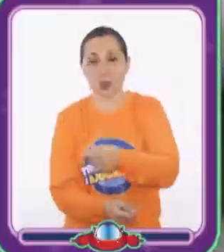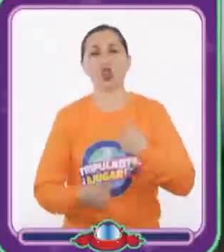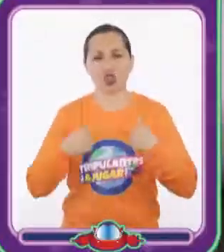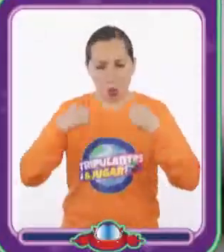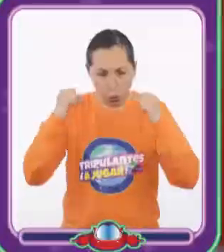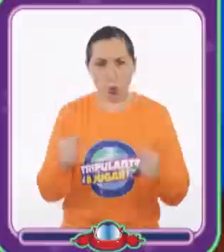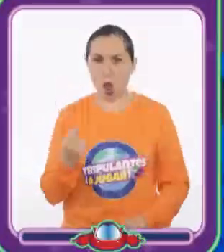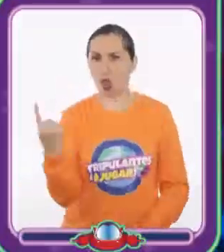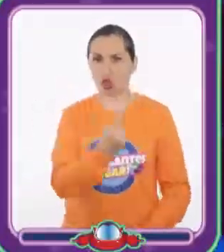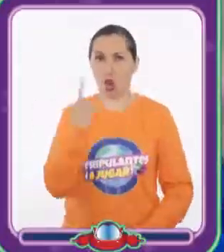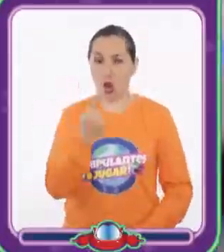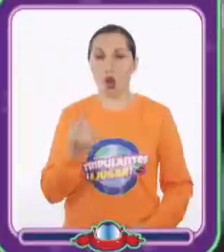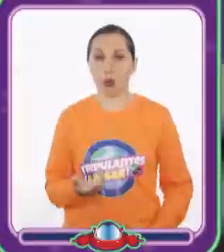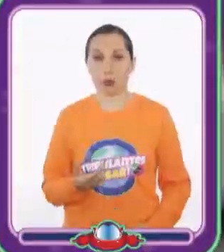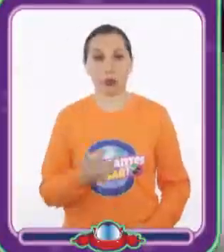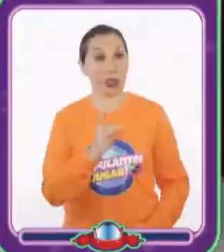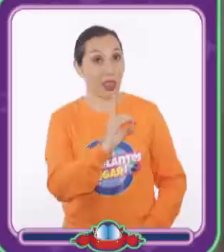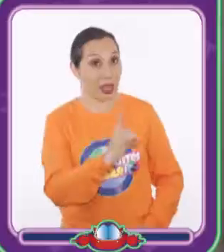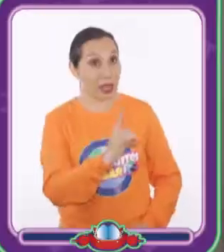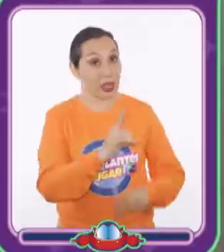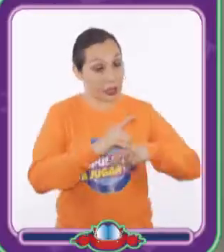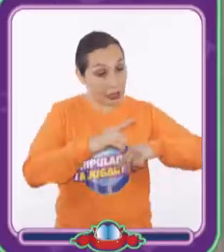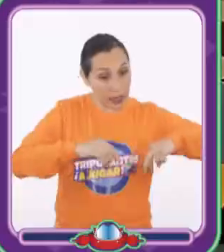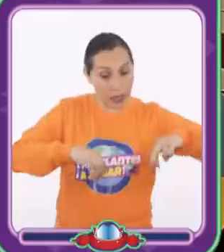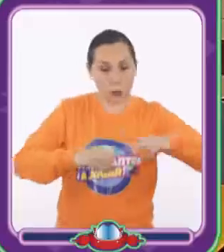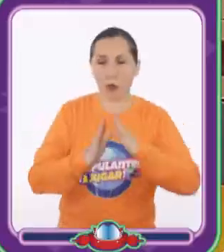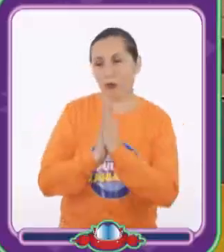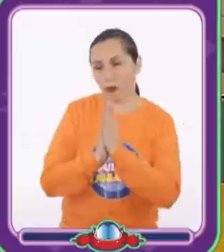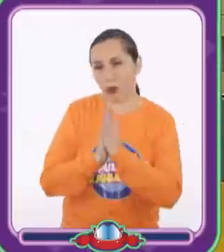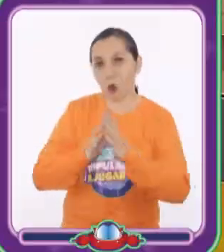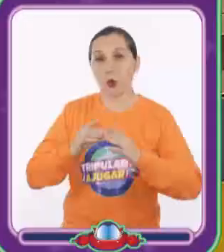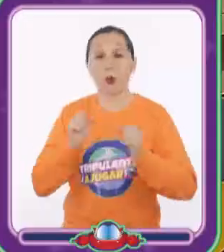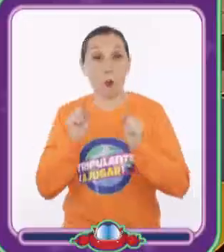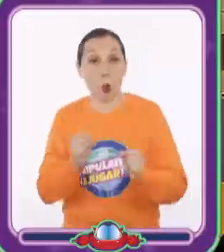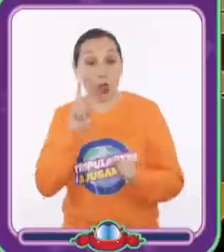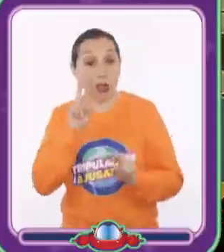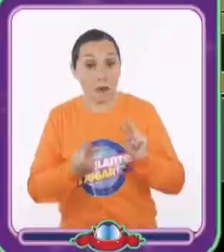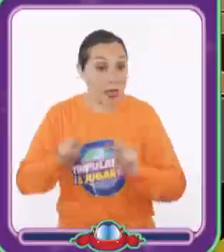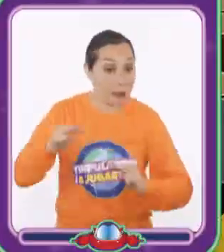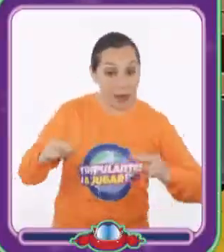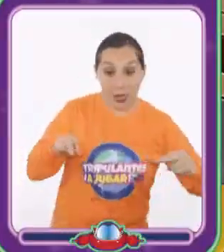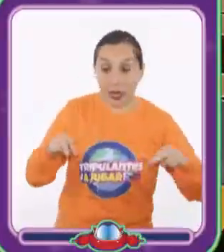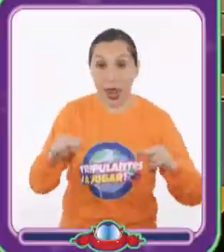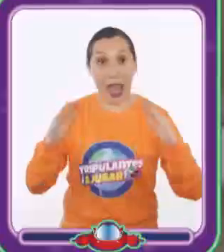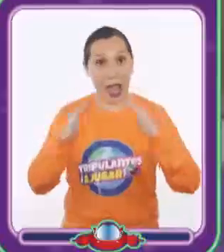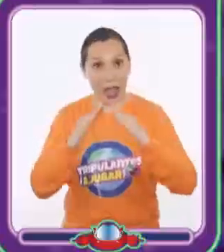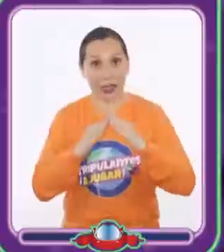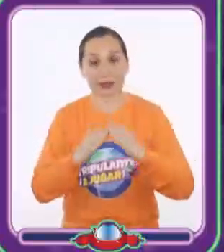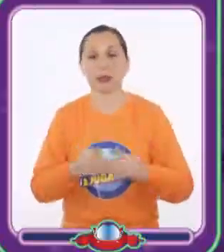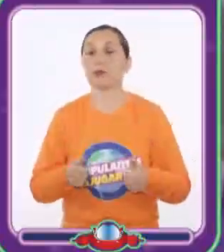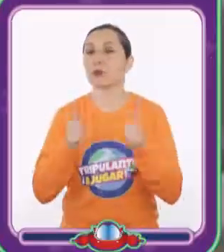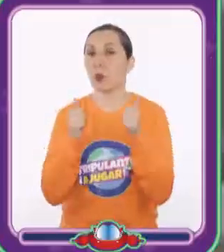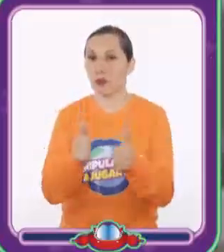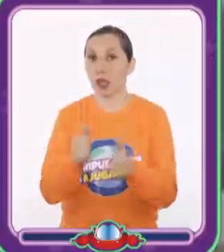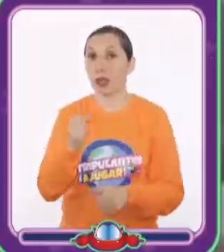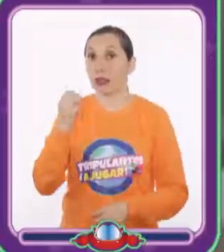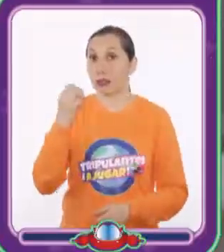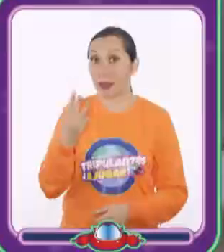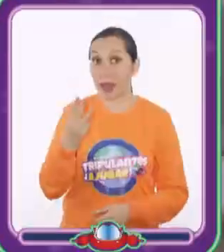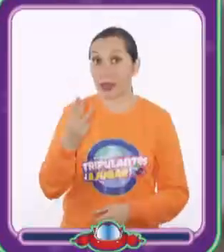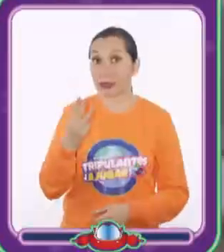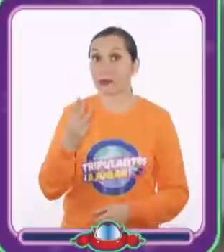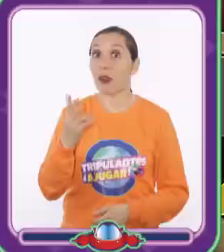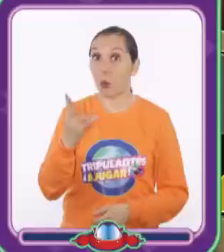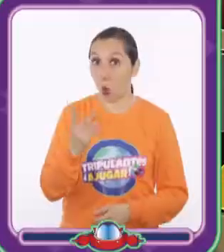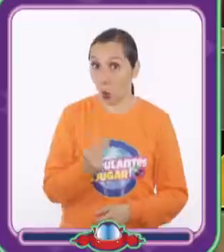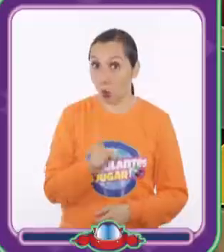Y Gaspar, por aquí. Yo lo puedo dar aquí, vuelta, mira, solo. Dairelis, ¿puedes ponerte a este lado, por favor? Para que podamos ver los tripulantes en casa. Muy bien. Ya, a la